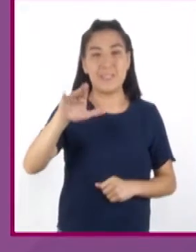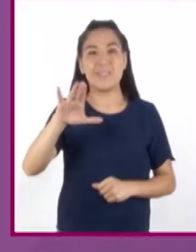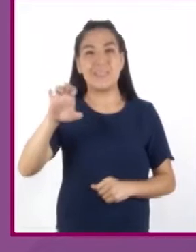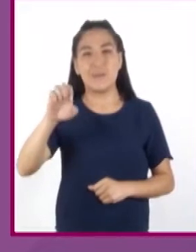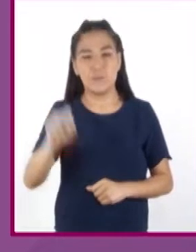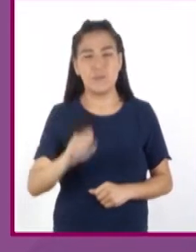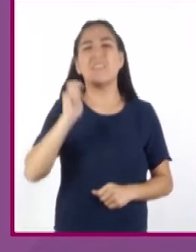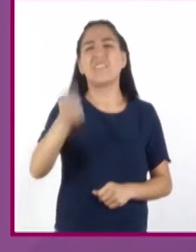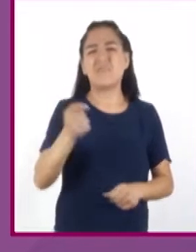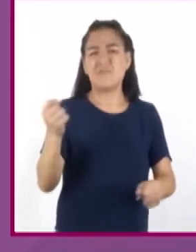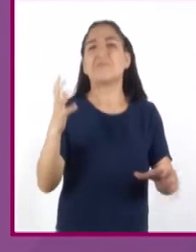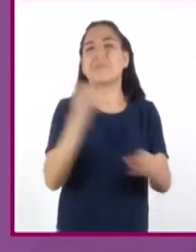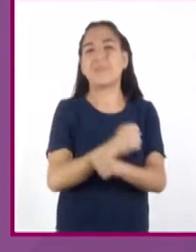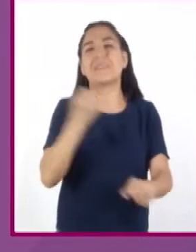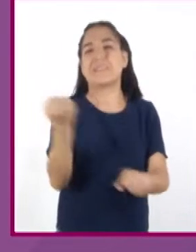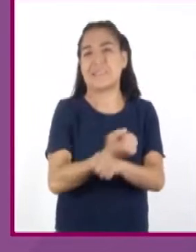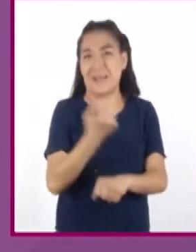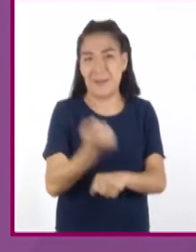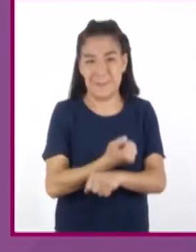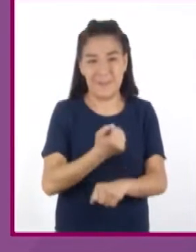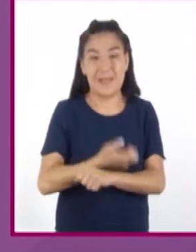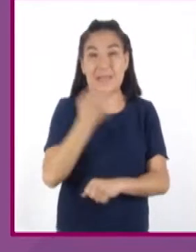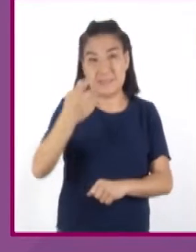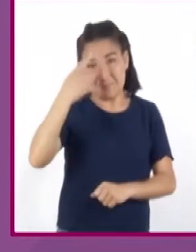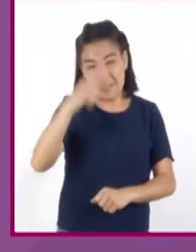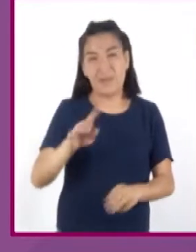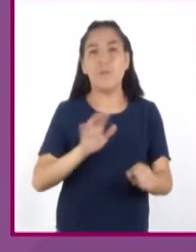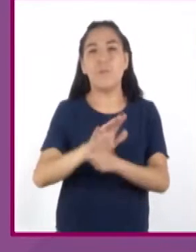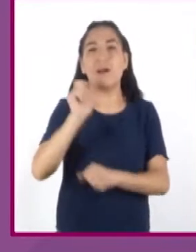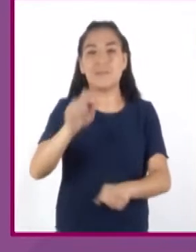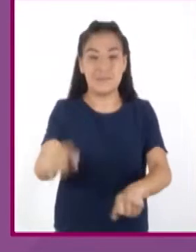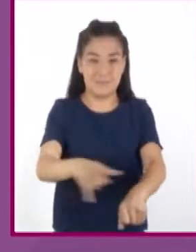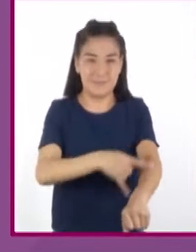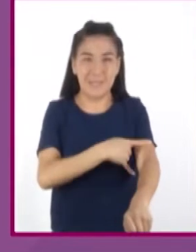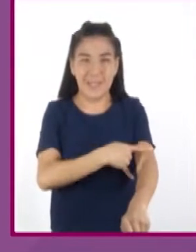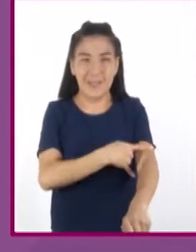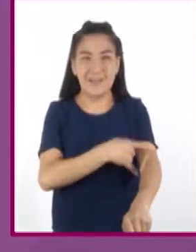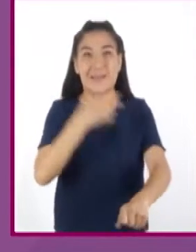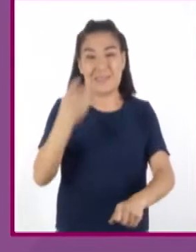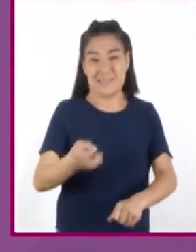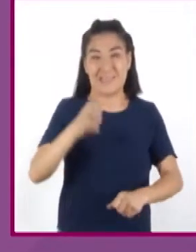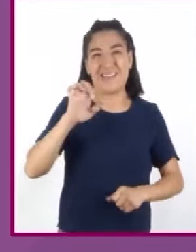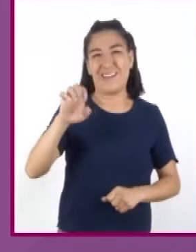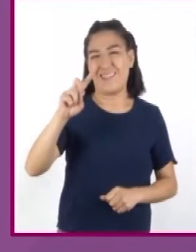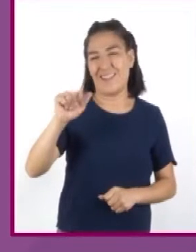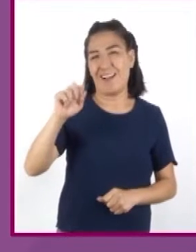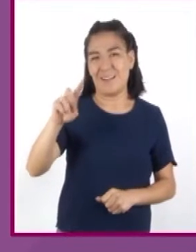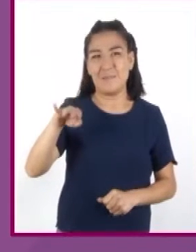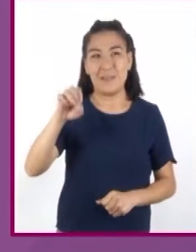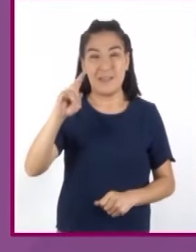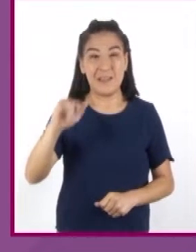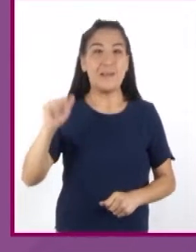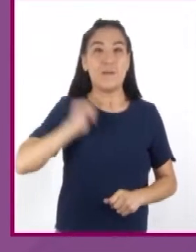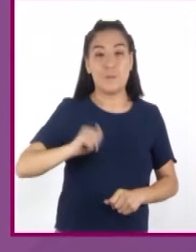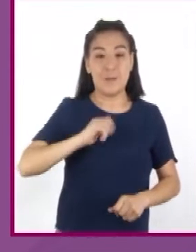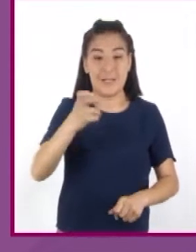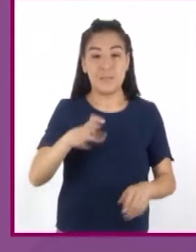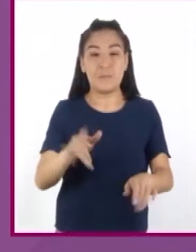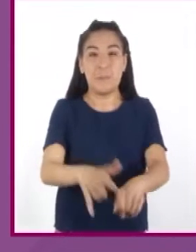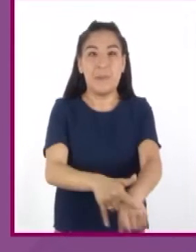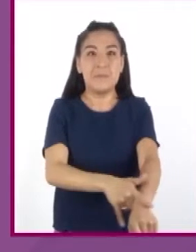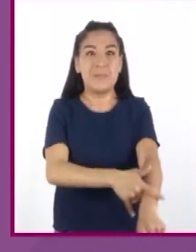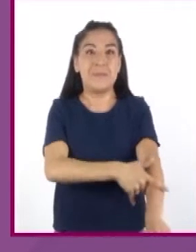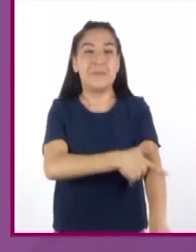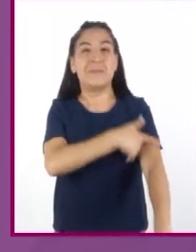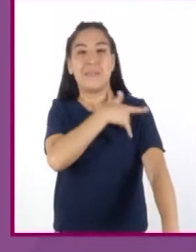significa zapatos. Esta palabra se empleaba para designar a los calcetines. En la Edad Media, esta prenda se fue haciendo más grande y entonces